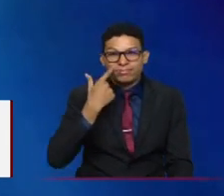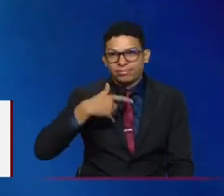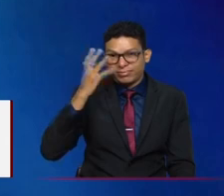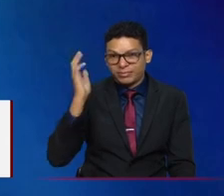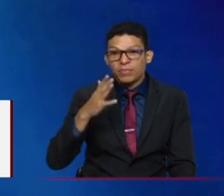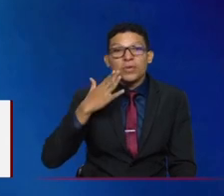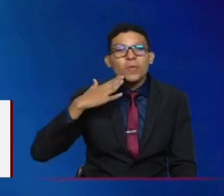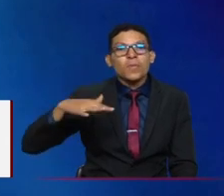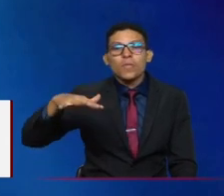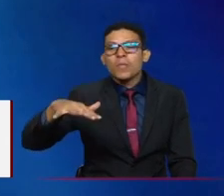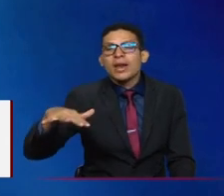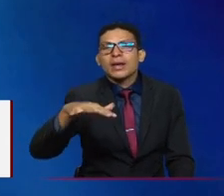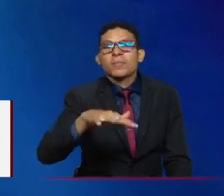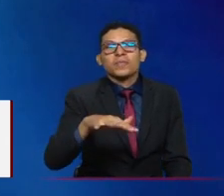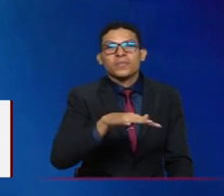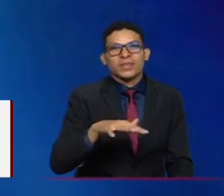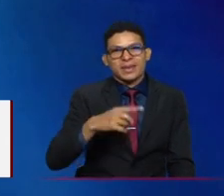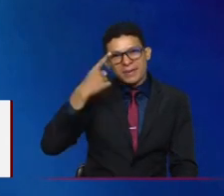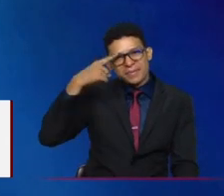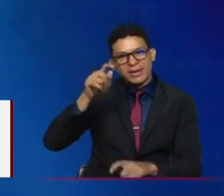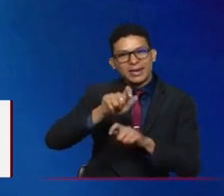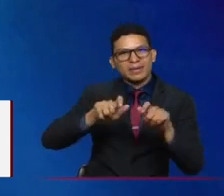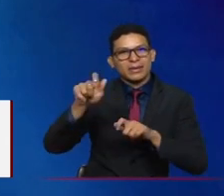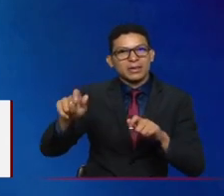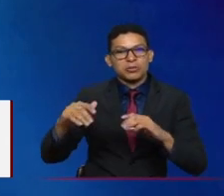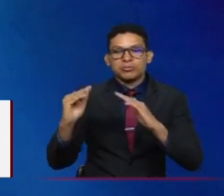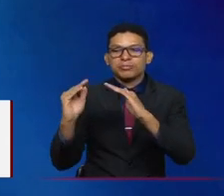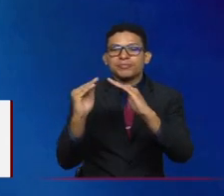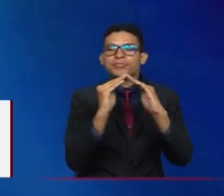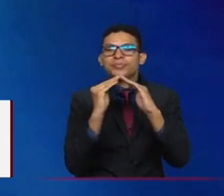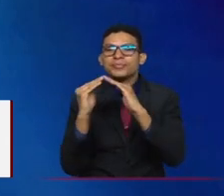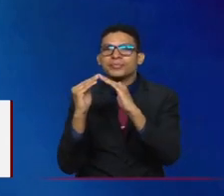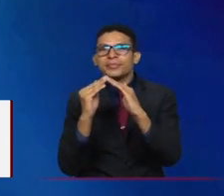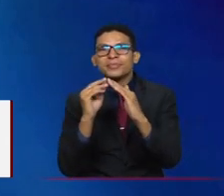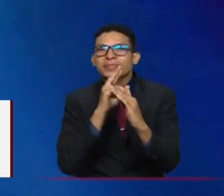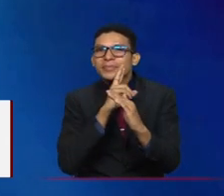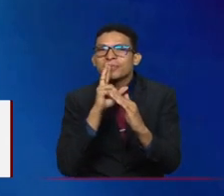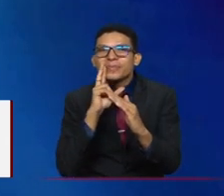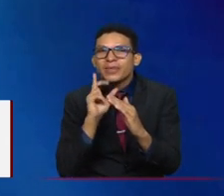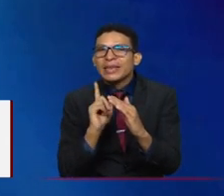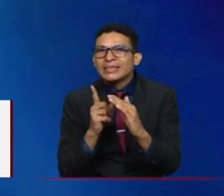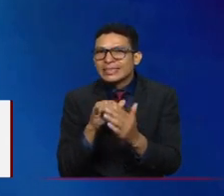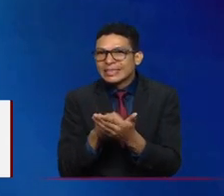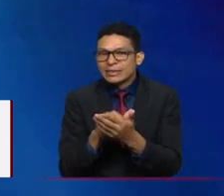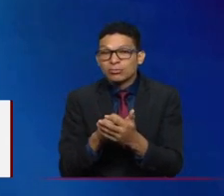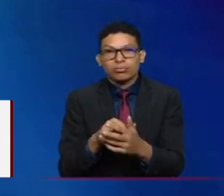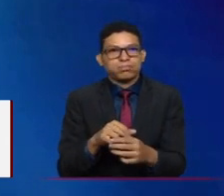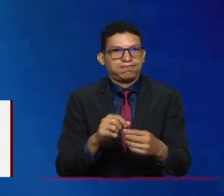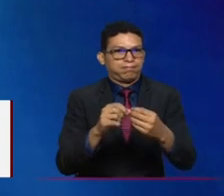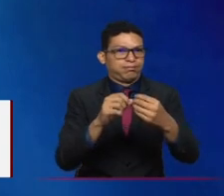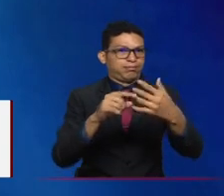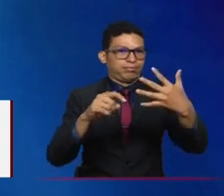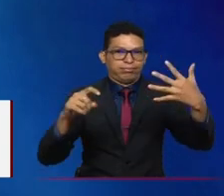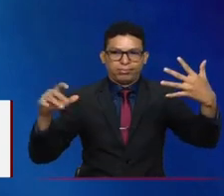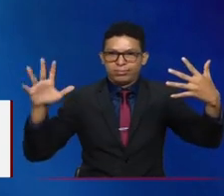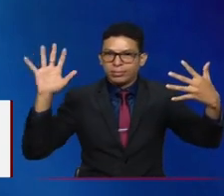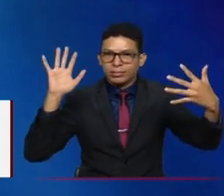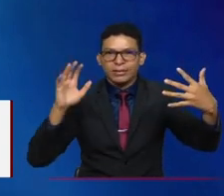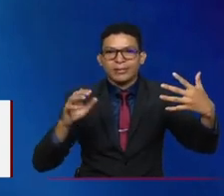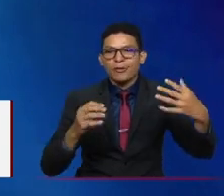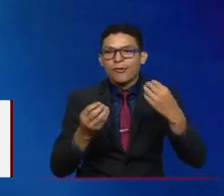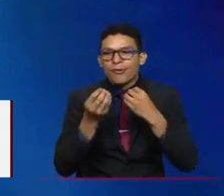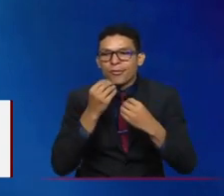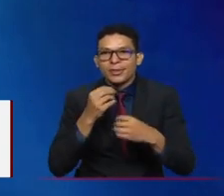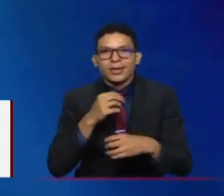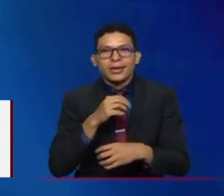los que es para la gente Eh tienen unas casetas de comidas y hay mucha variedad hay arroz eh alitas